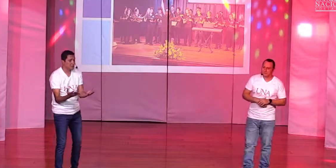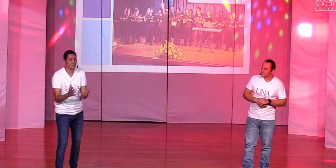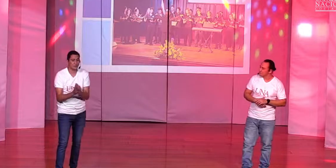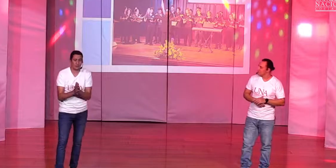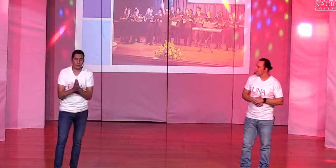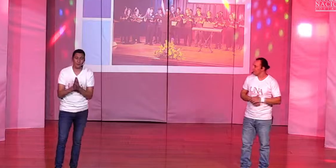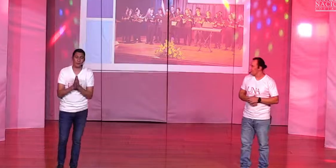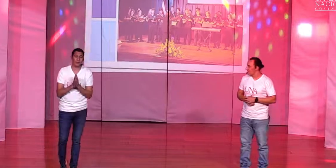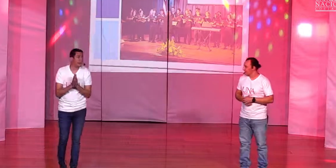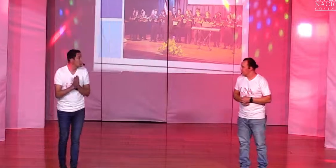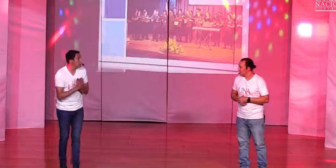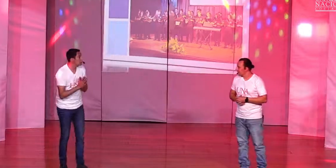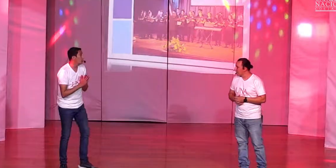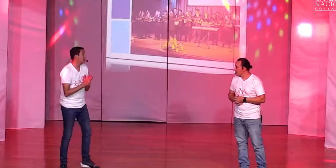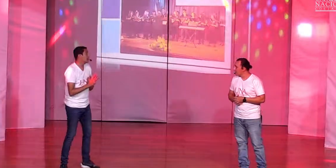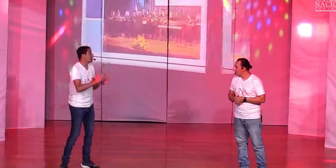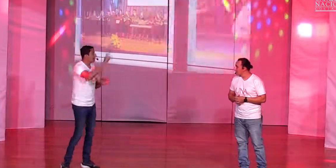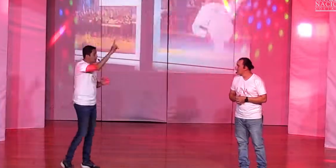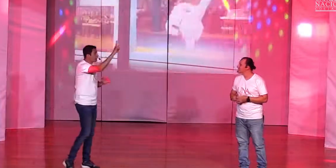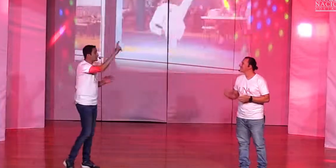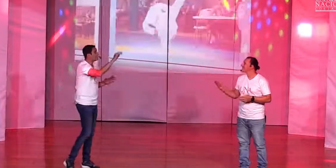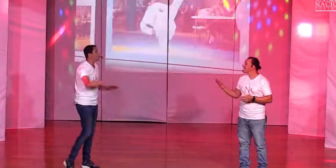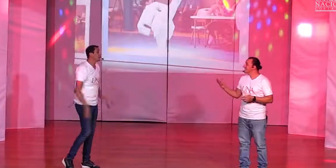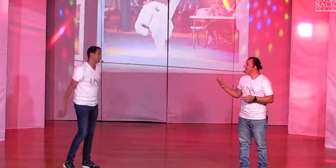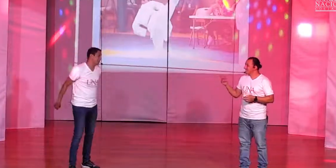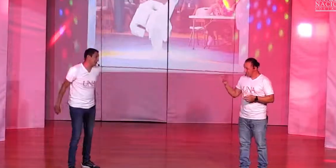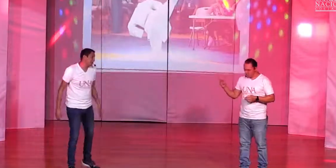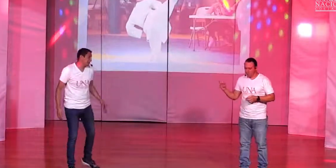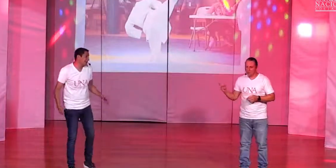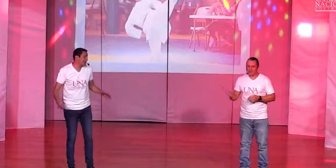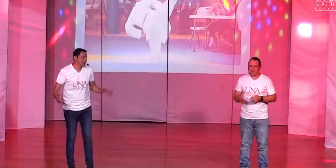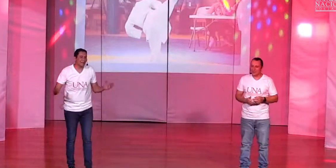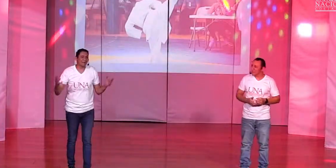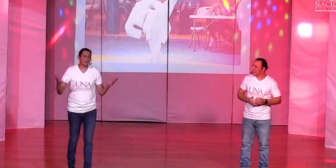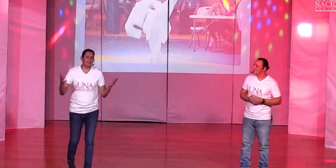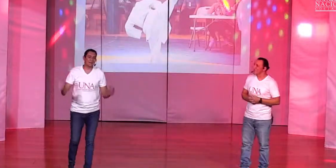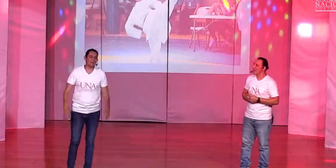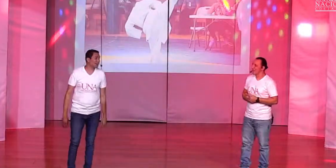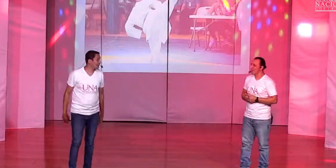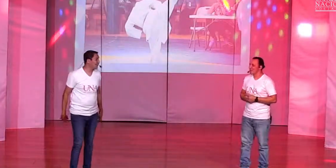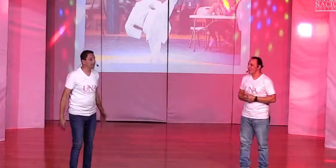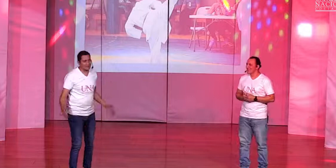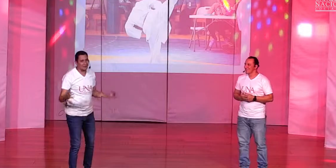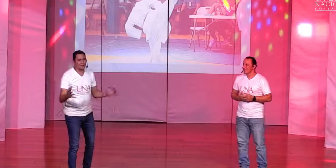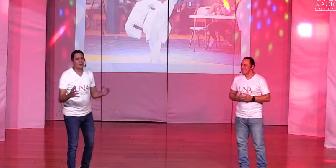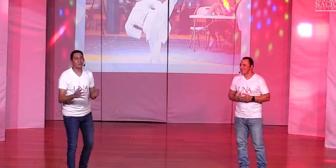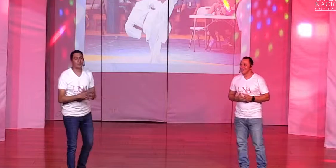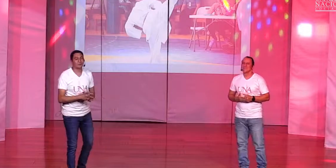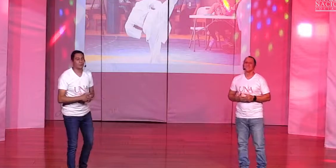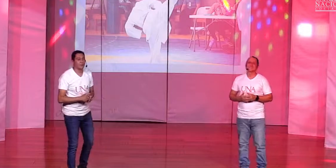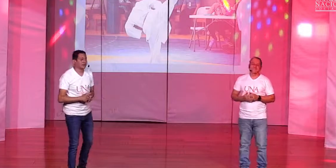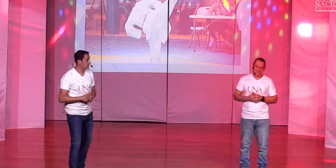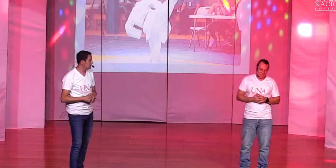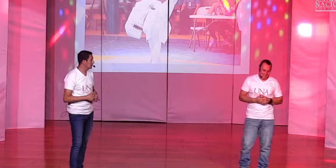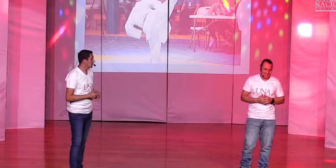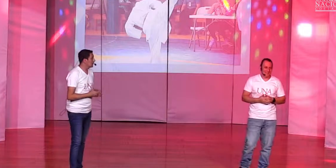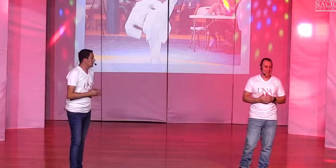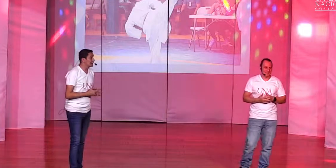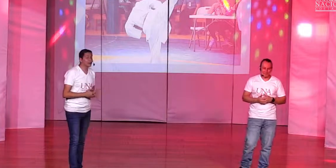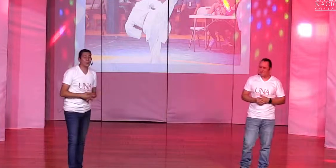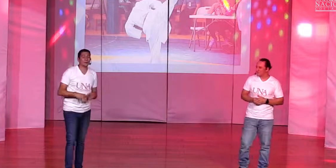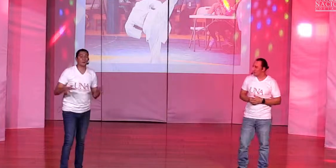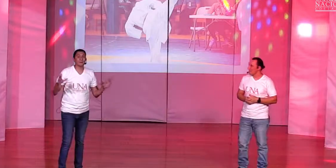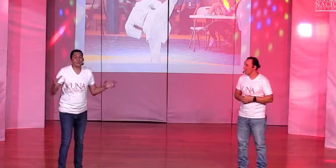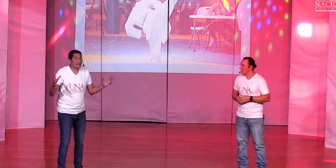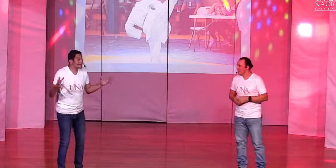tener herramientas para lo que sigue. Excelente, muy amigo. Bien. Vamos con el segundo departamento. Segundo, ¿verdad?, departamento. ¿Qué será? El departamento Bienestar Estudiantil.